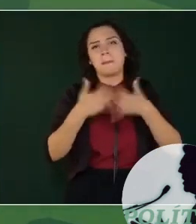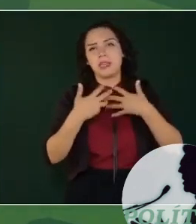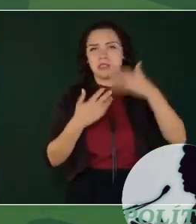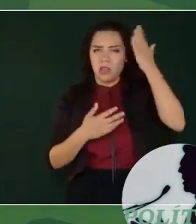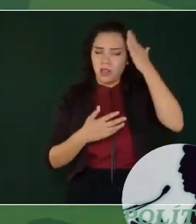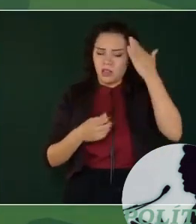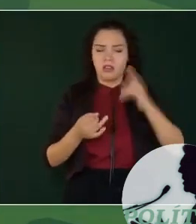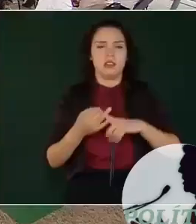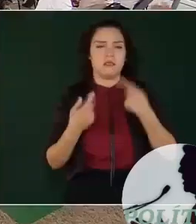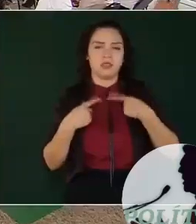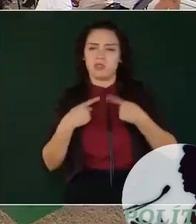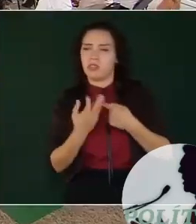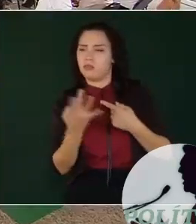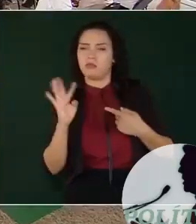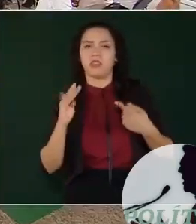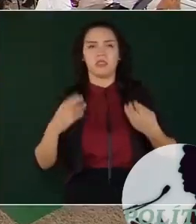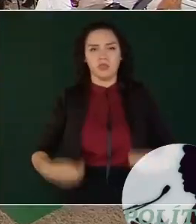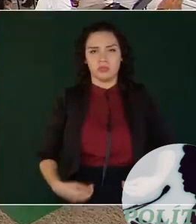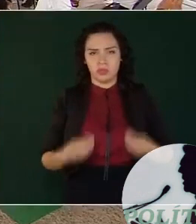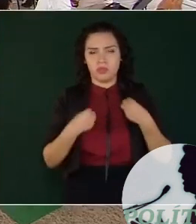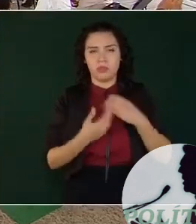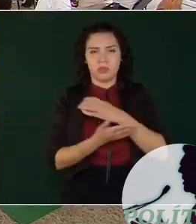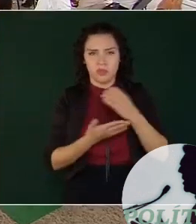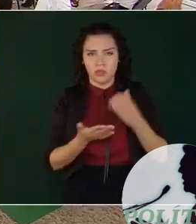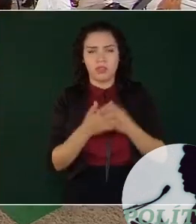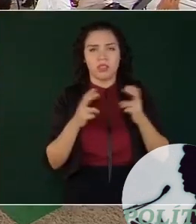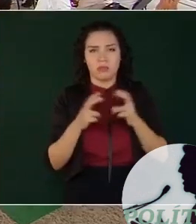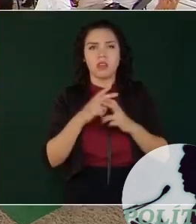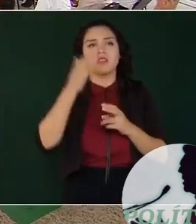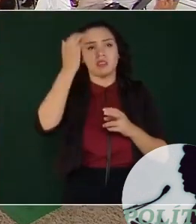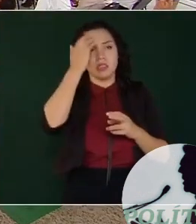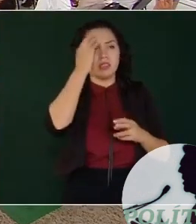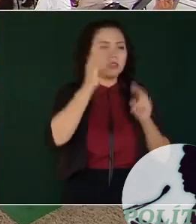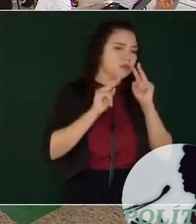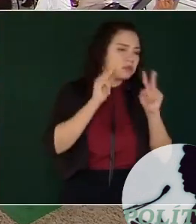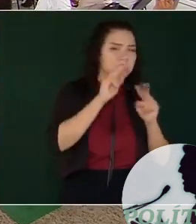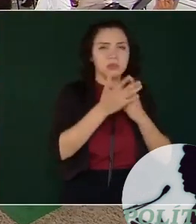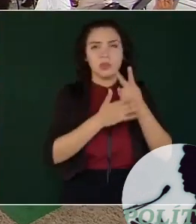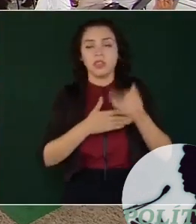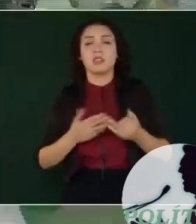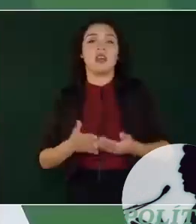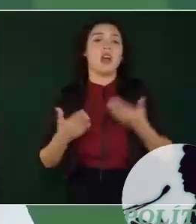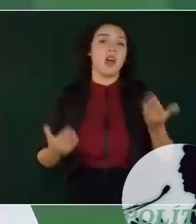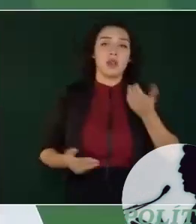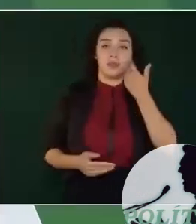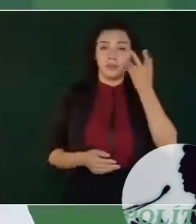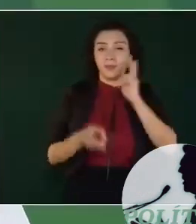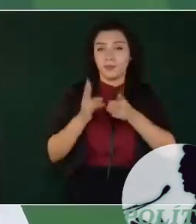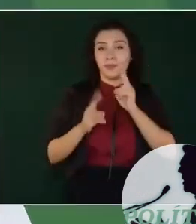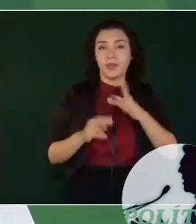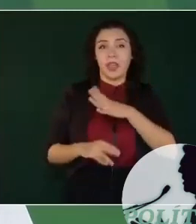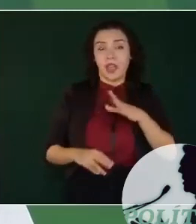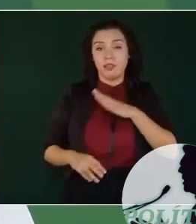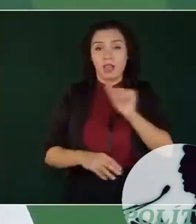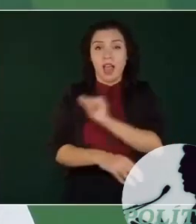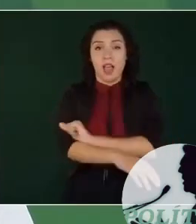de Tampico, integrados al conocimiento de este proyecto. Y comentarte que también dentro del puerto de